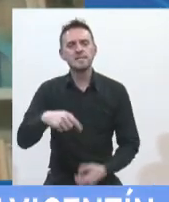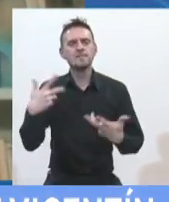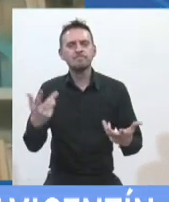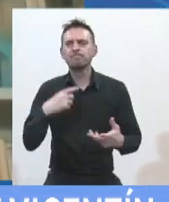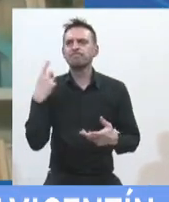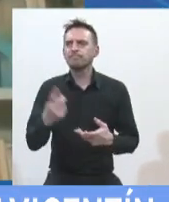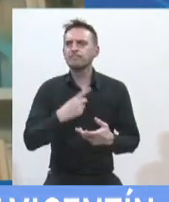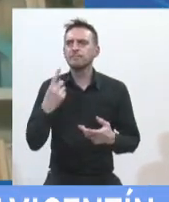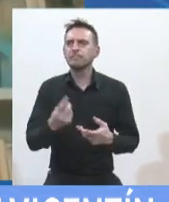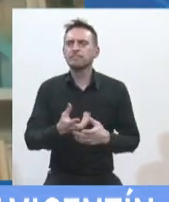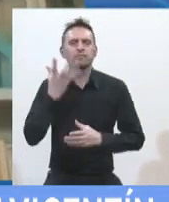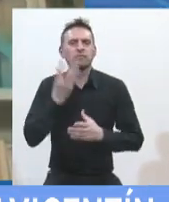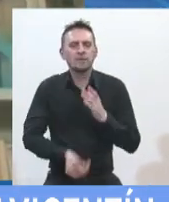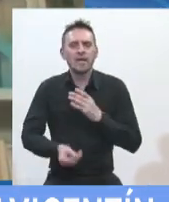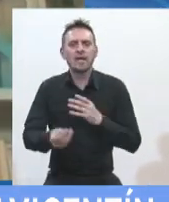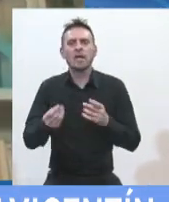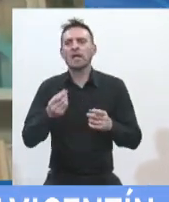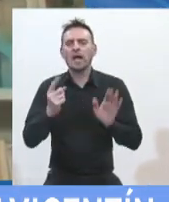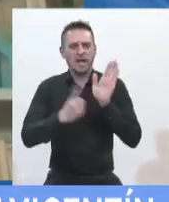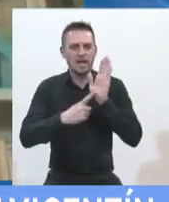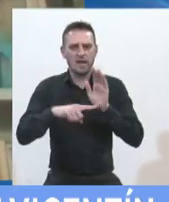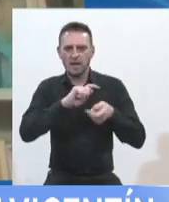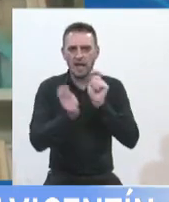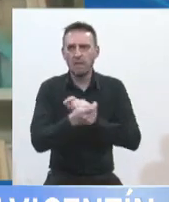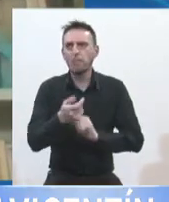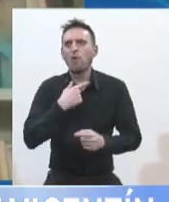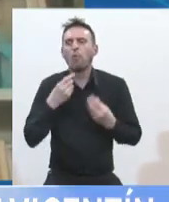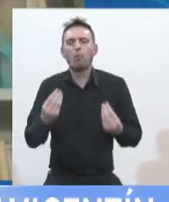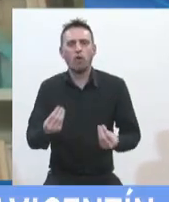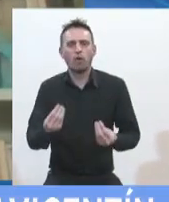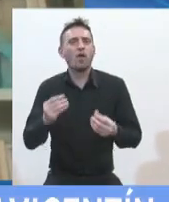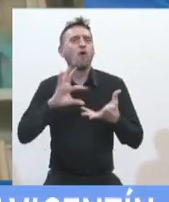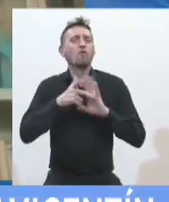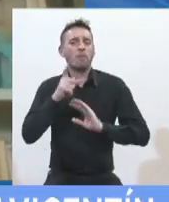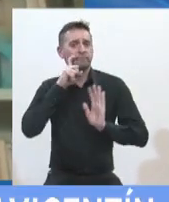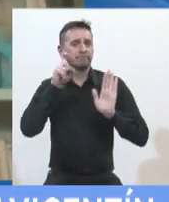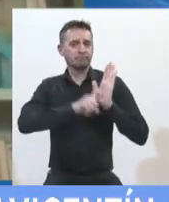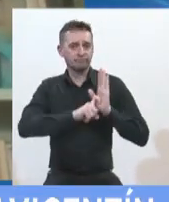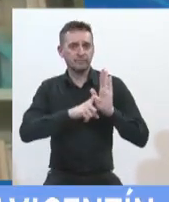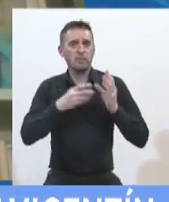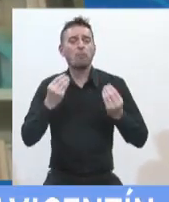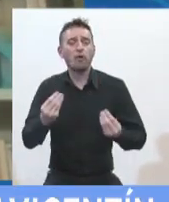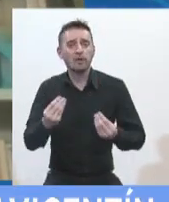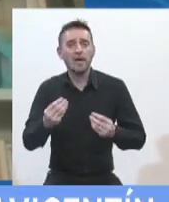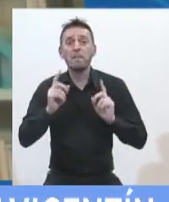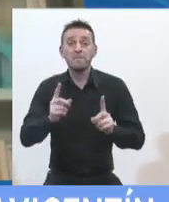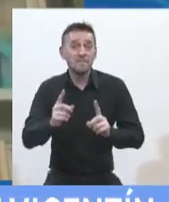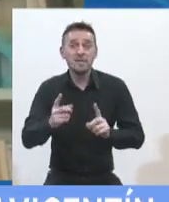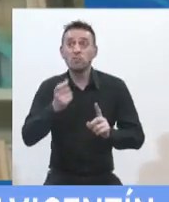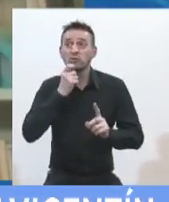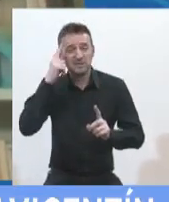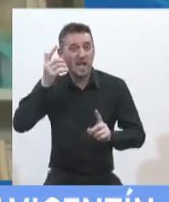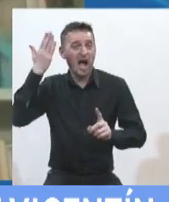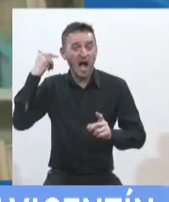faltamos o porque vamos a institucionalidad porque estoy mecanismo claramente está rompiendo la espiritualidad igual que cuando nos respetamos lo que